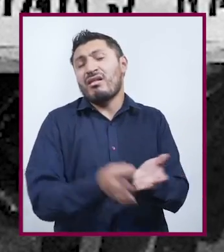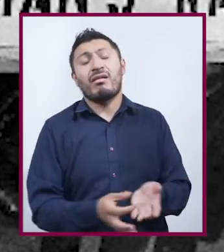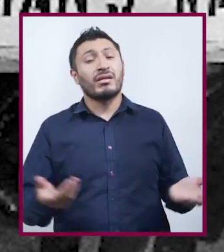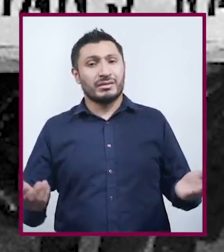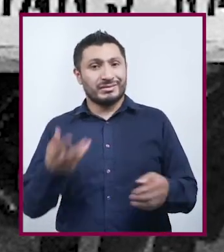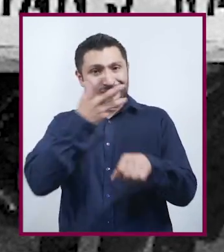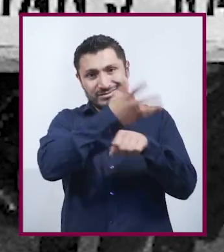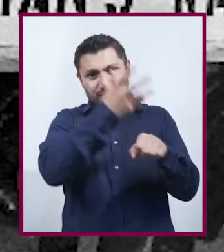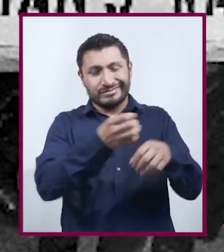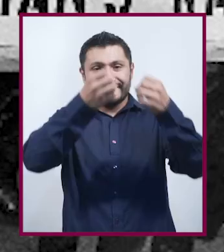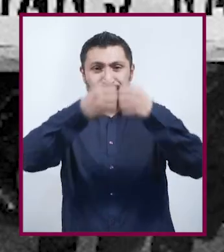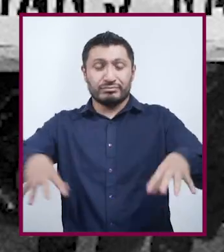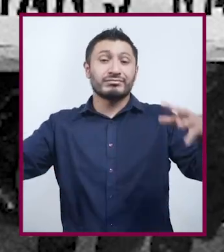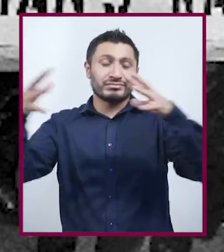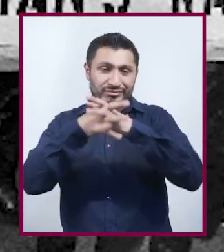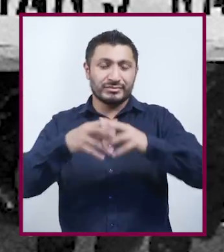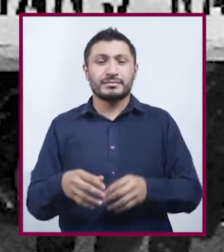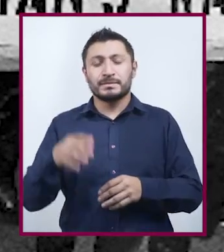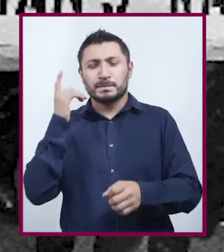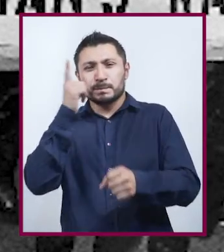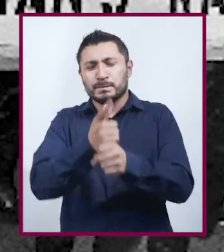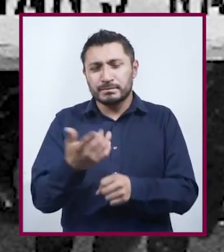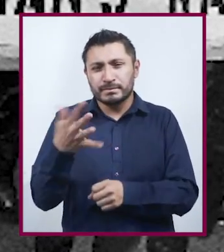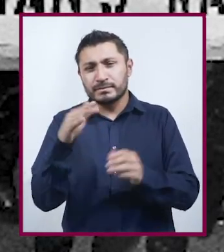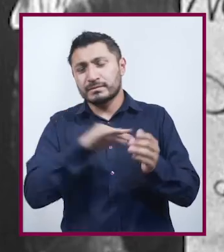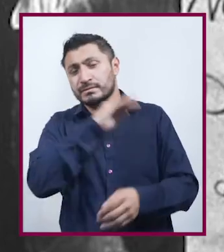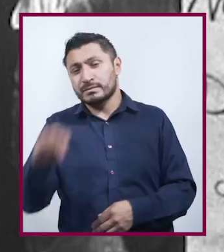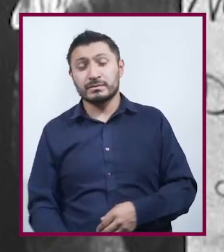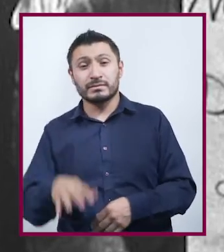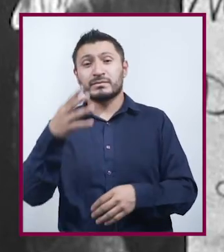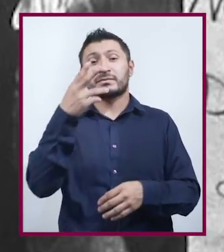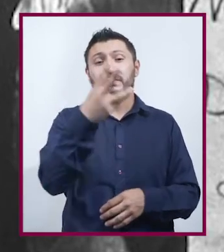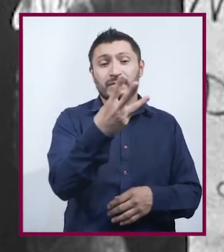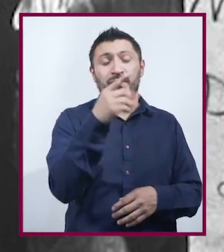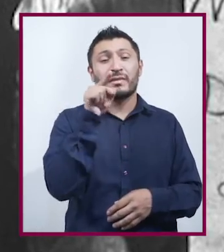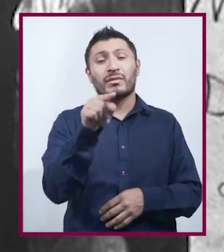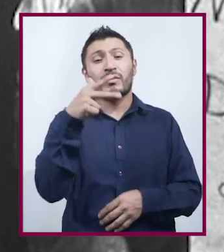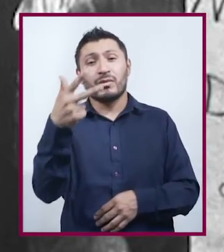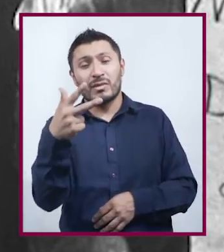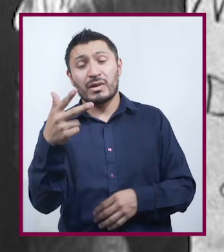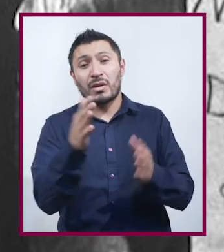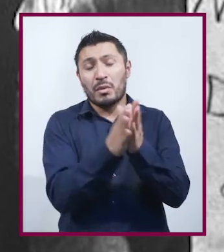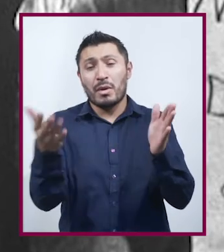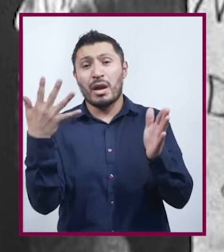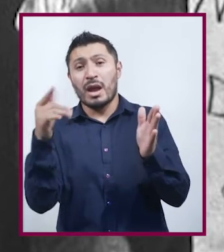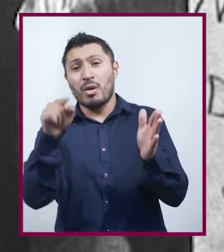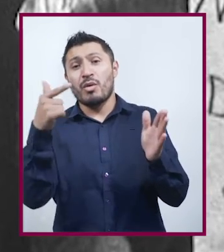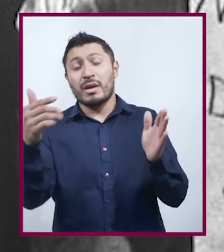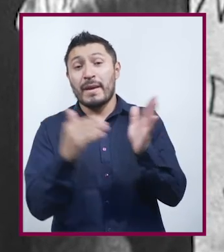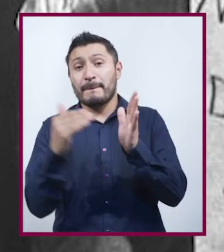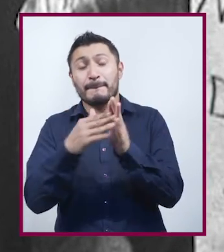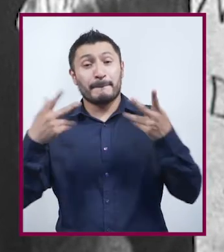los Estados Unidos perdieron la guerra. Se calcula que murieron en total entre 3.8 a